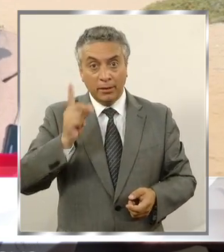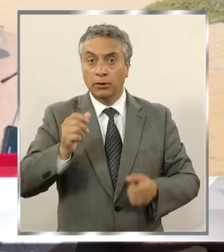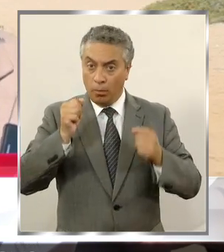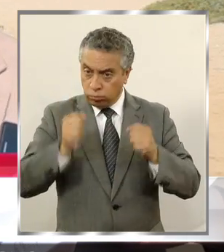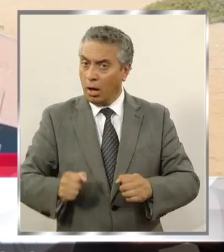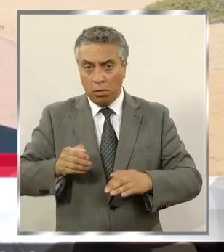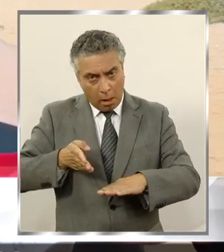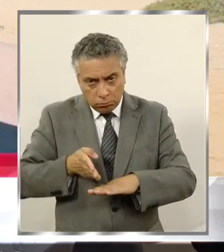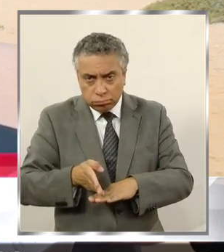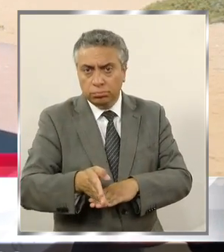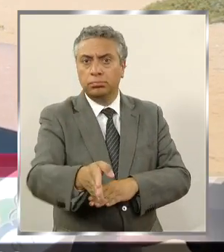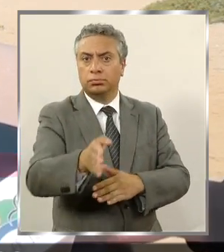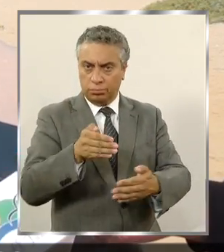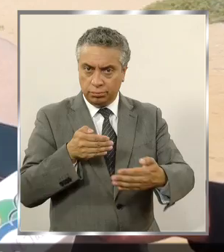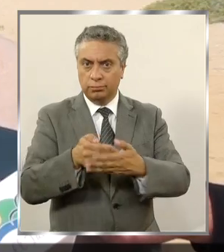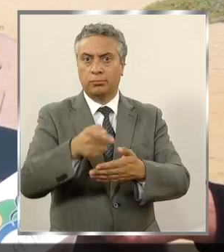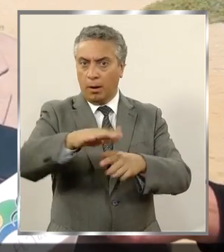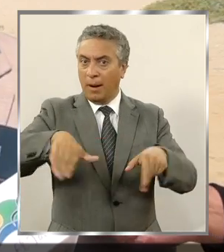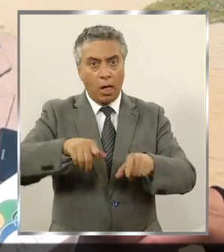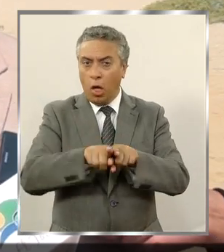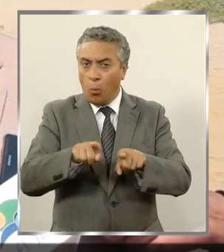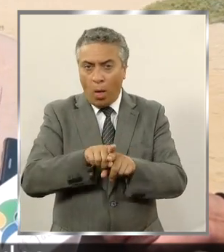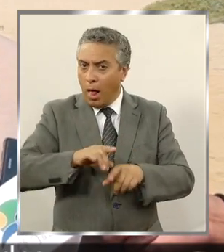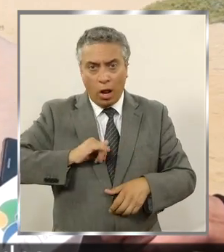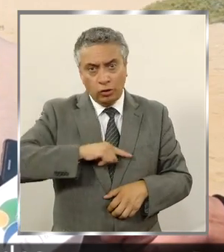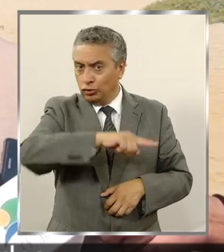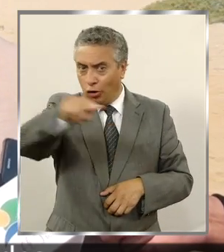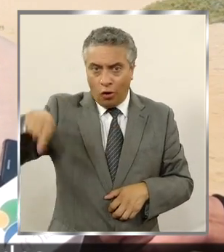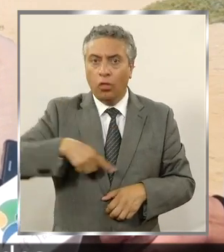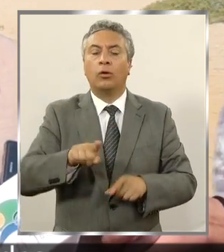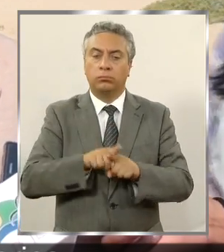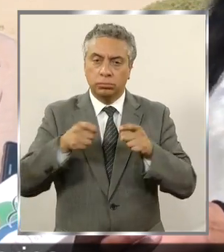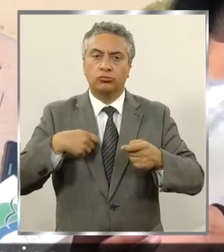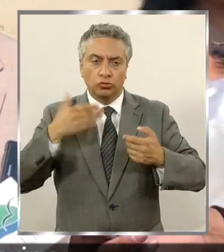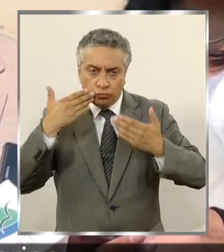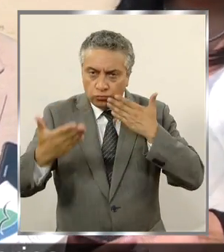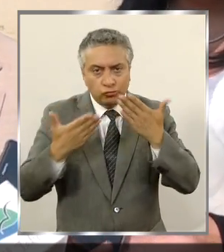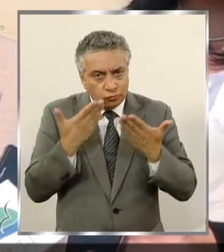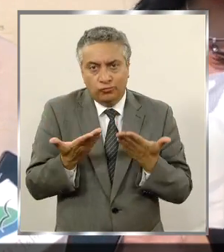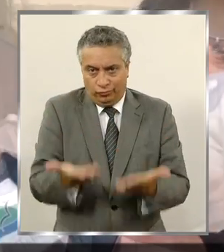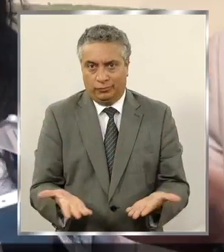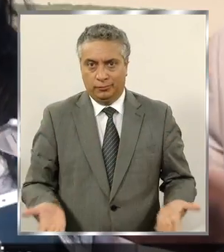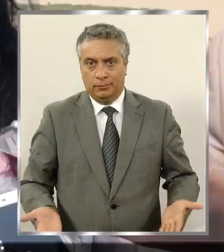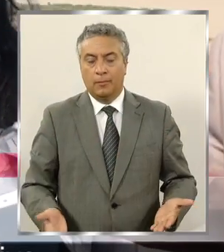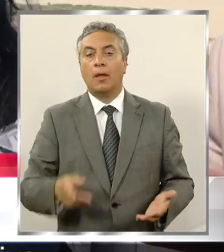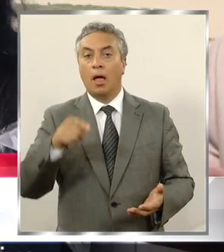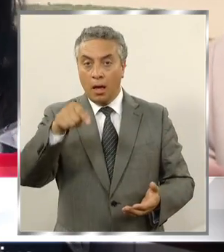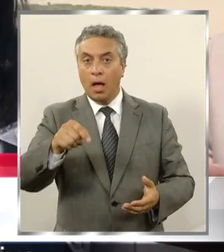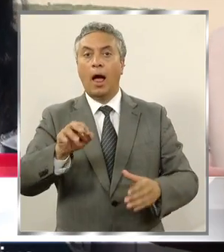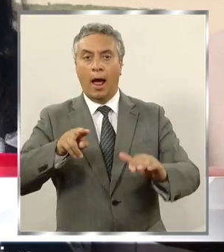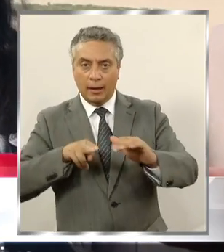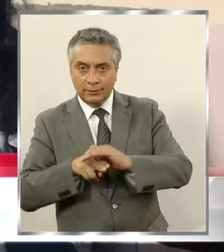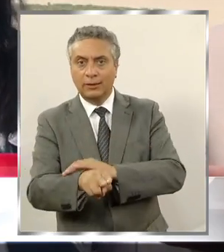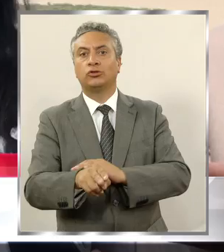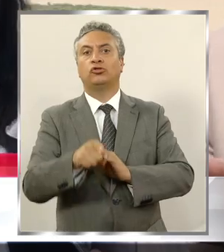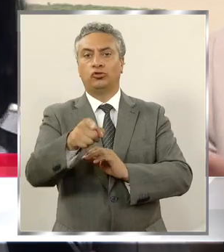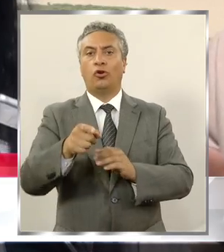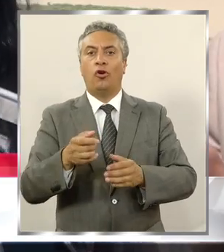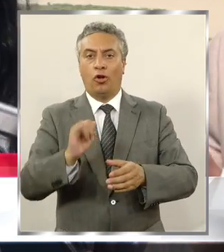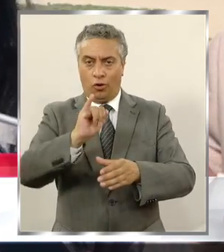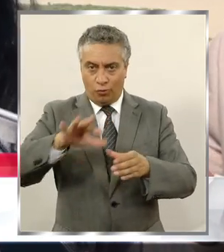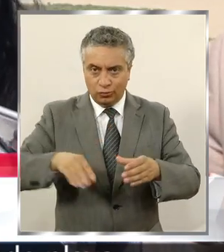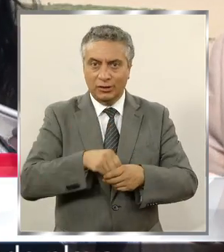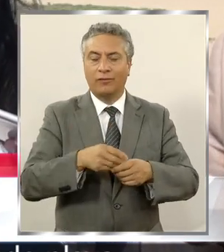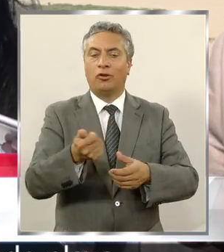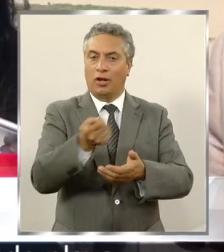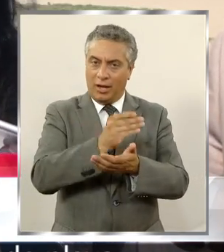puedan acceder a la playa, como lo hacemos todos, y así tiene que ser. Hay que dar la facilidad y tenemos que ser solidarios para que eso ocurra. Que haya acceso inclusivo, que sea